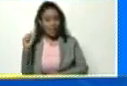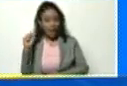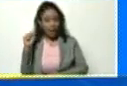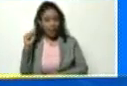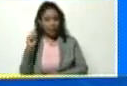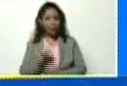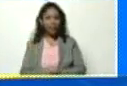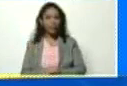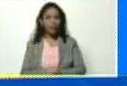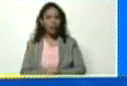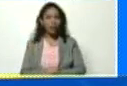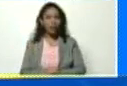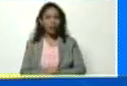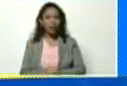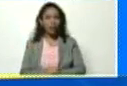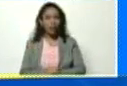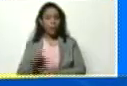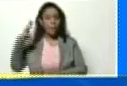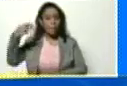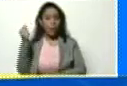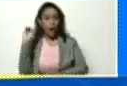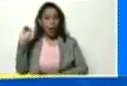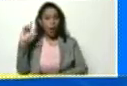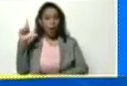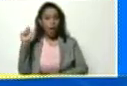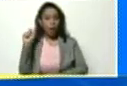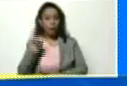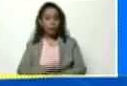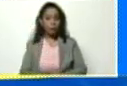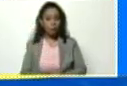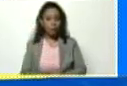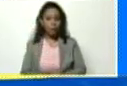Valerie, Paola Desiré Milagros,